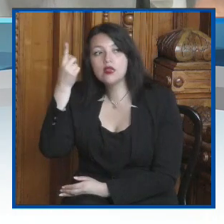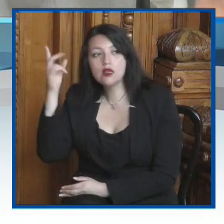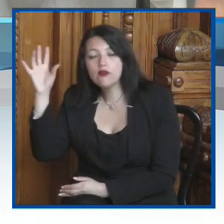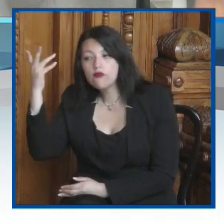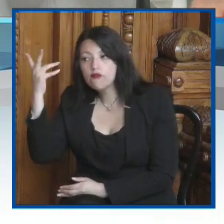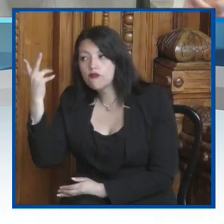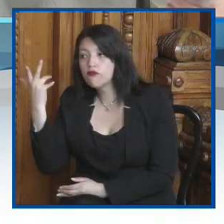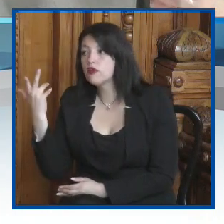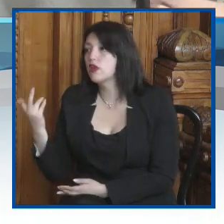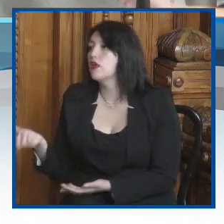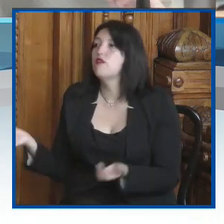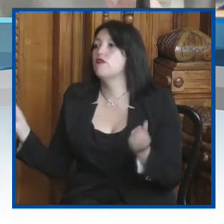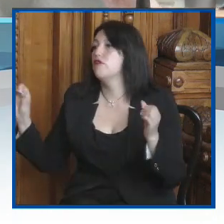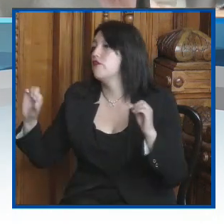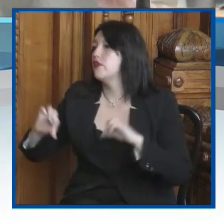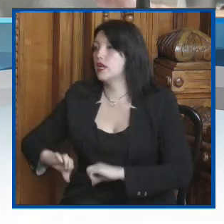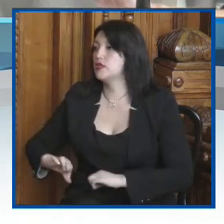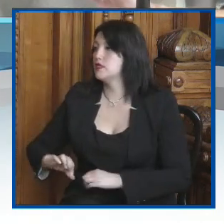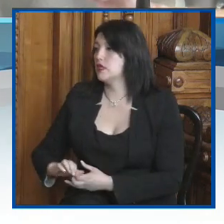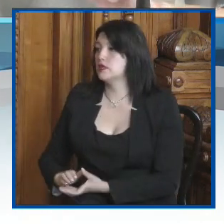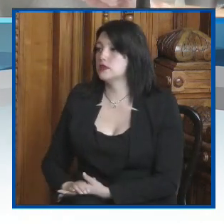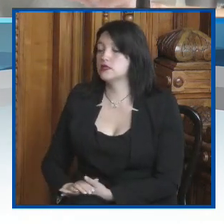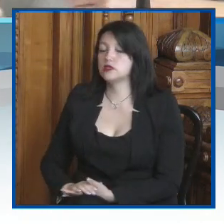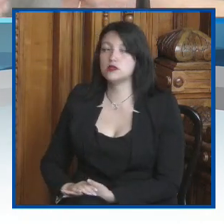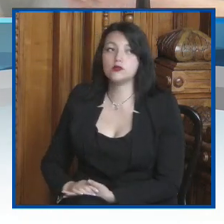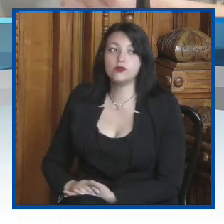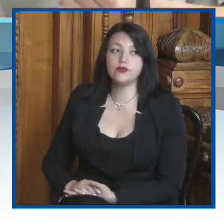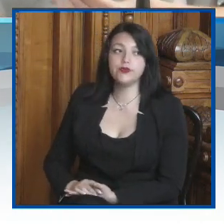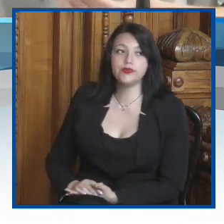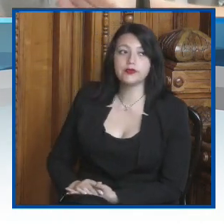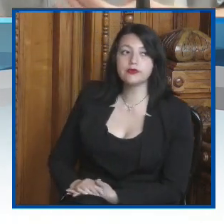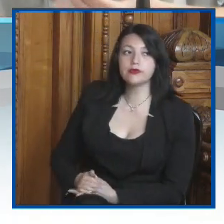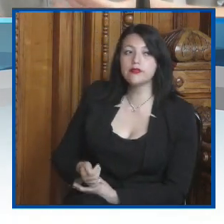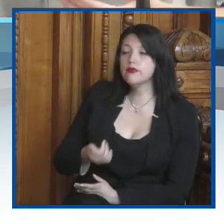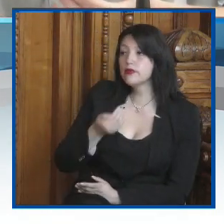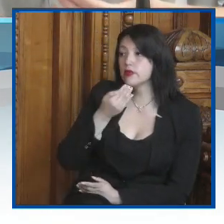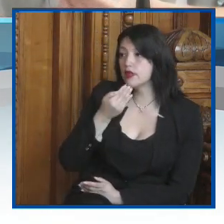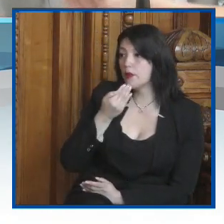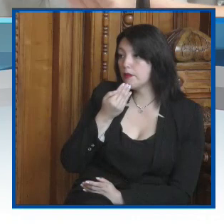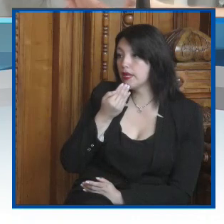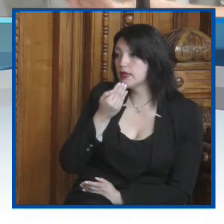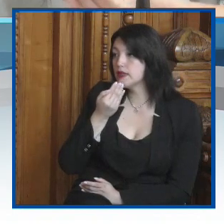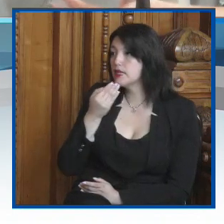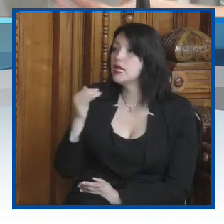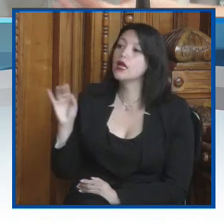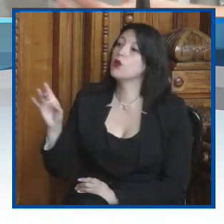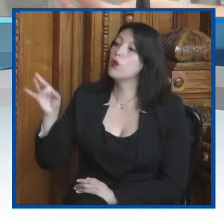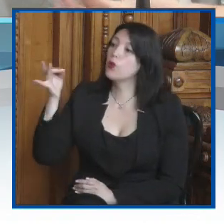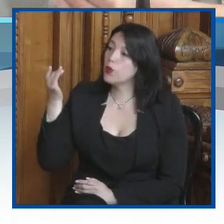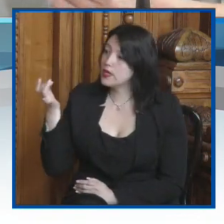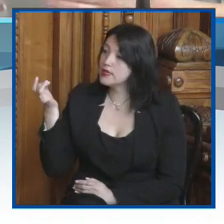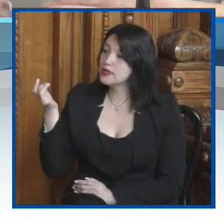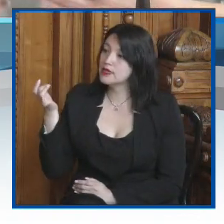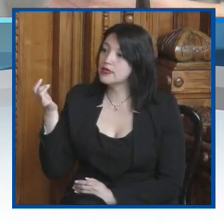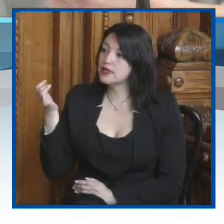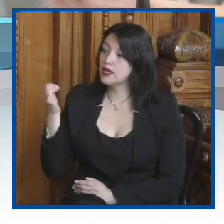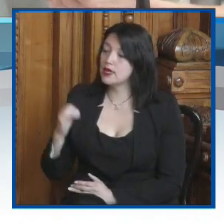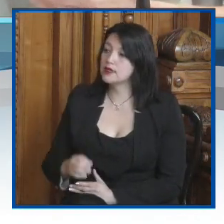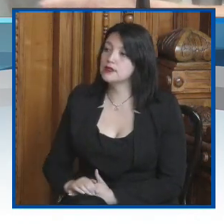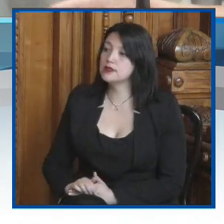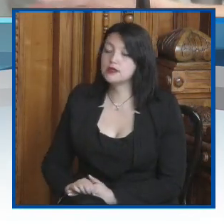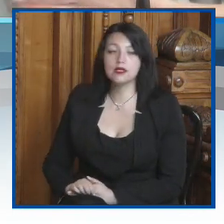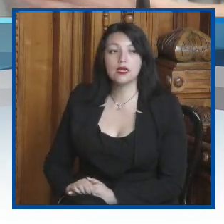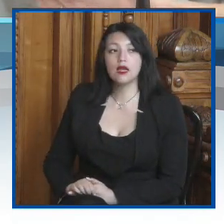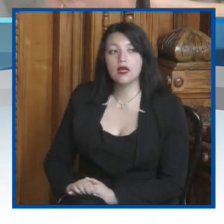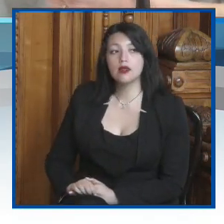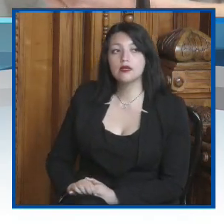fracasé. Entonces, también tenemos que tener en cuenta al público que viene. No solamente al público,